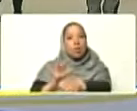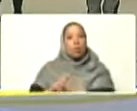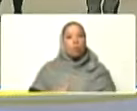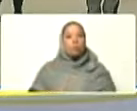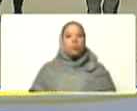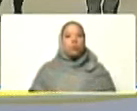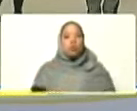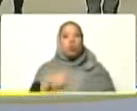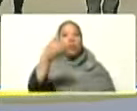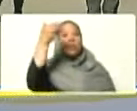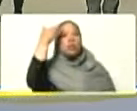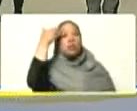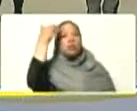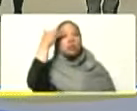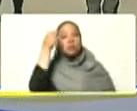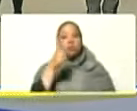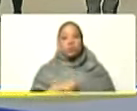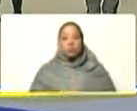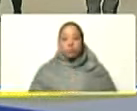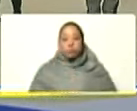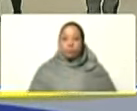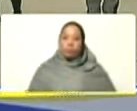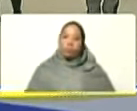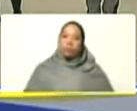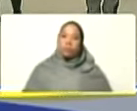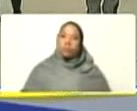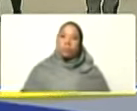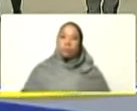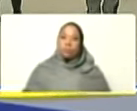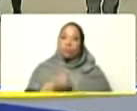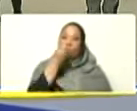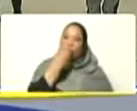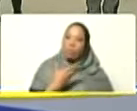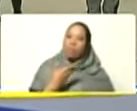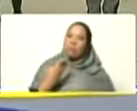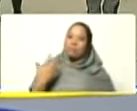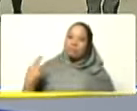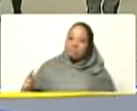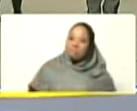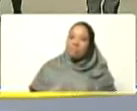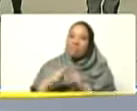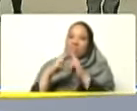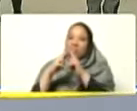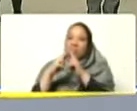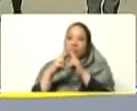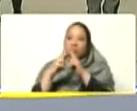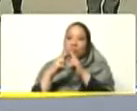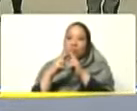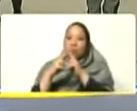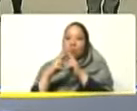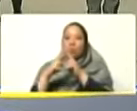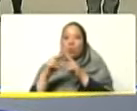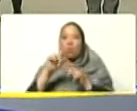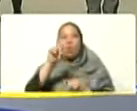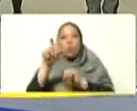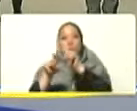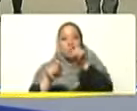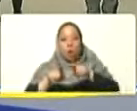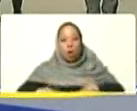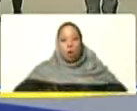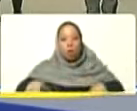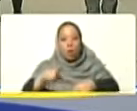Si usted ve, doctora Magali, que bueno, ahí para los consultorios de barrio